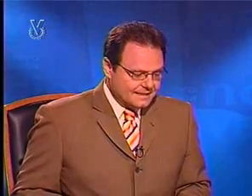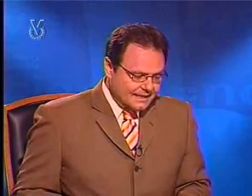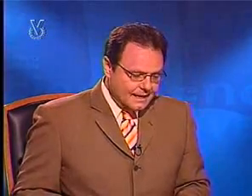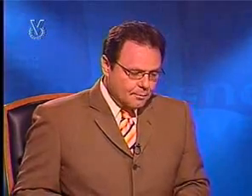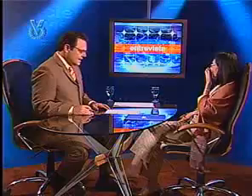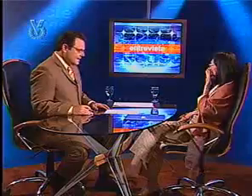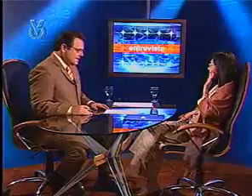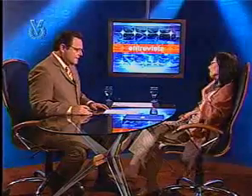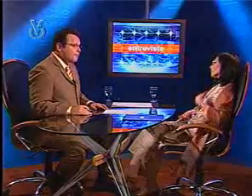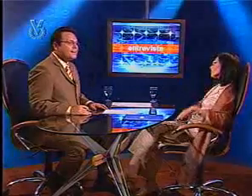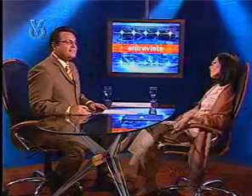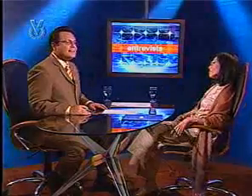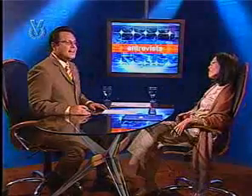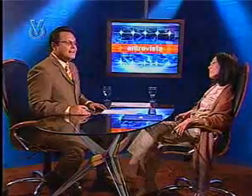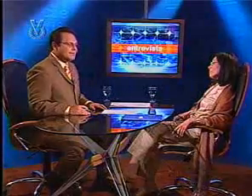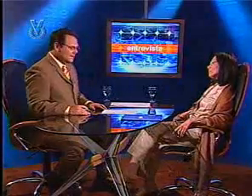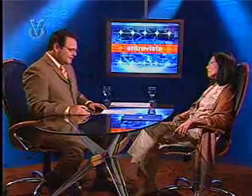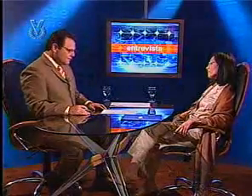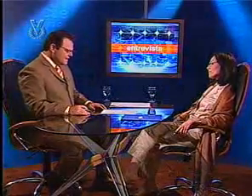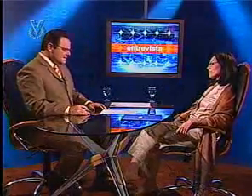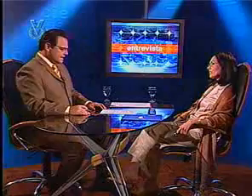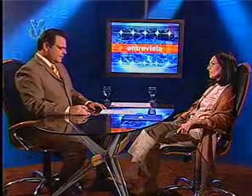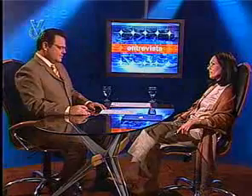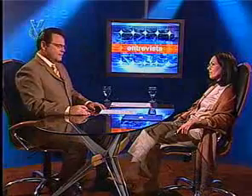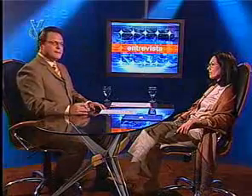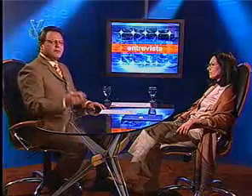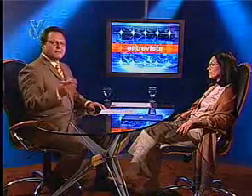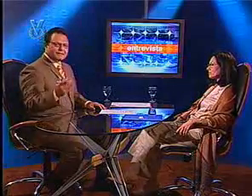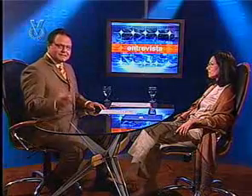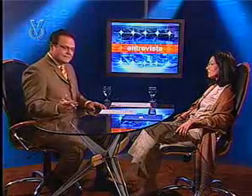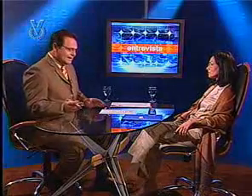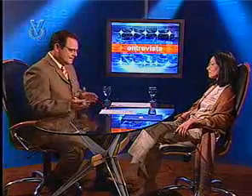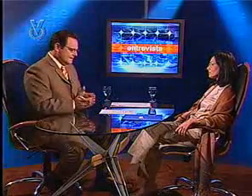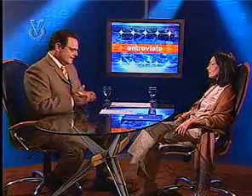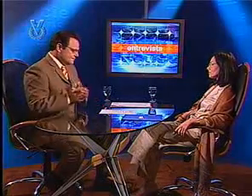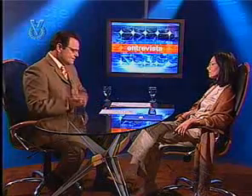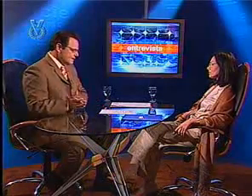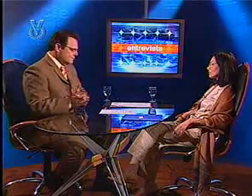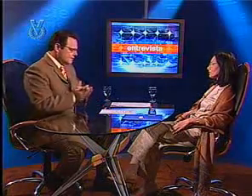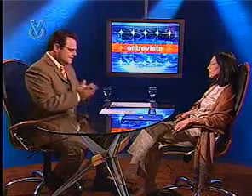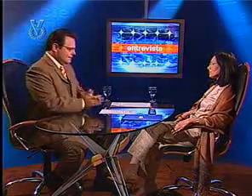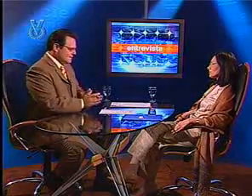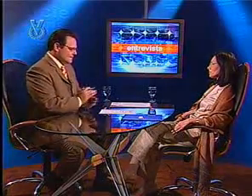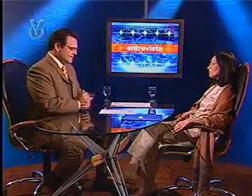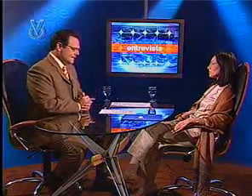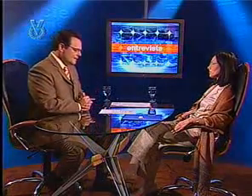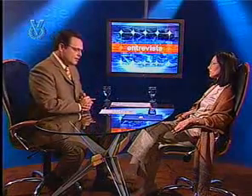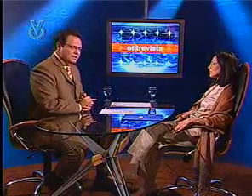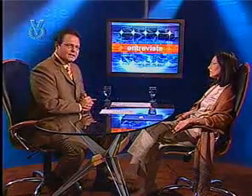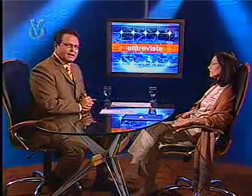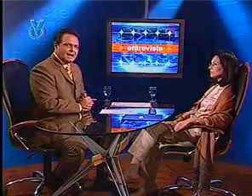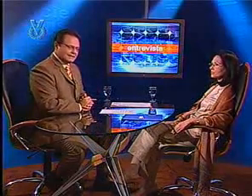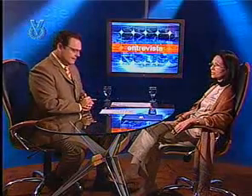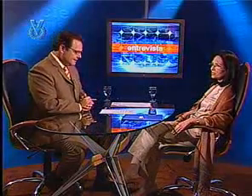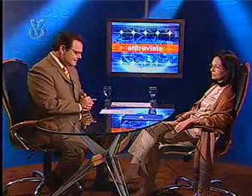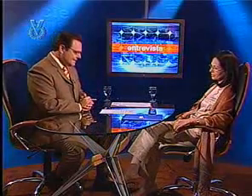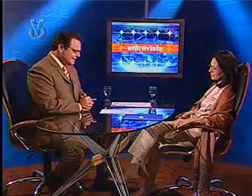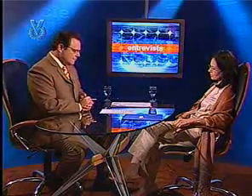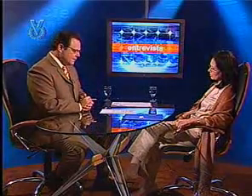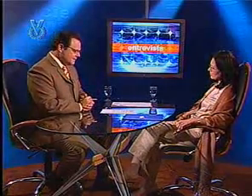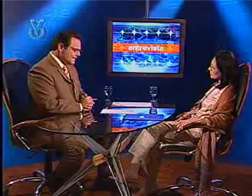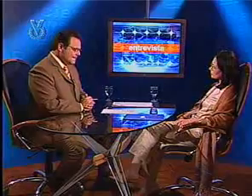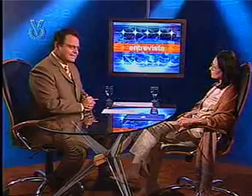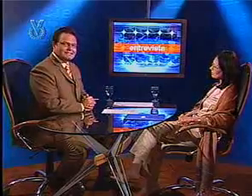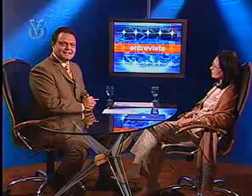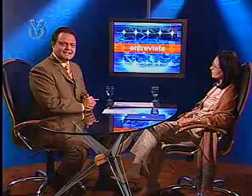Bienvenido. Un placer tenerla por aquí y vamos a reiterar a nuestra audiencia que, como siempre, pueden participar, hacer llegar sus inquietudes a nuestra invitada de hoy a través del